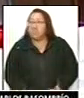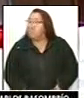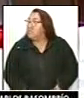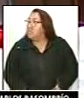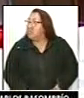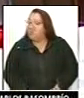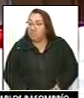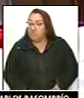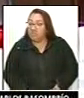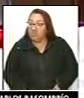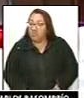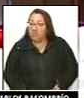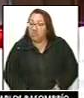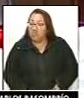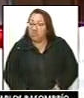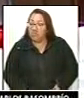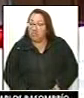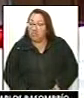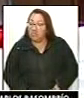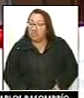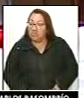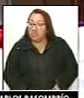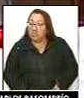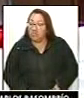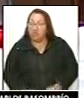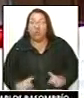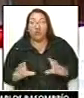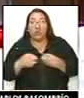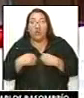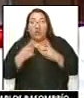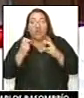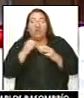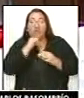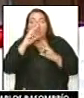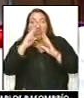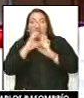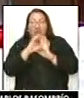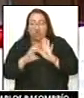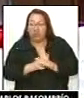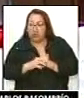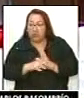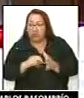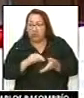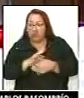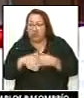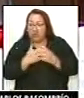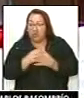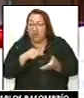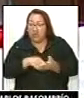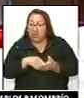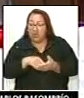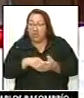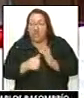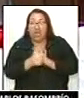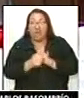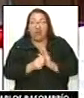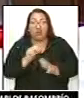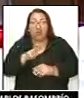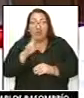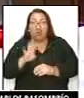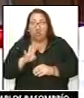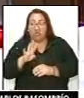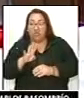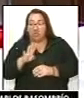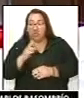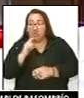sido declarado inconstitucional. Los criterios para su conformación son los que están contenidos en el artículo 34, al